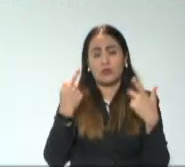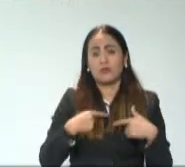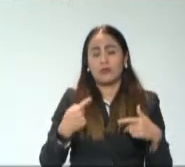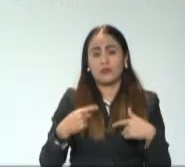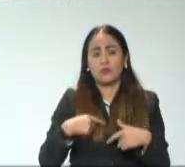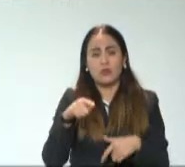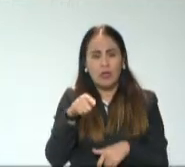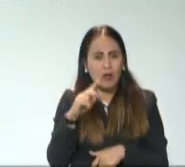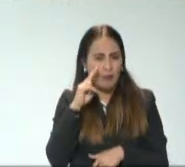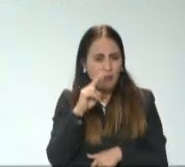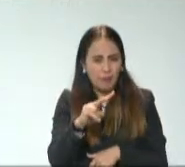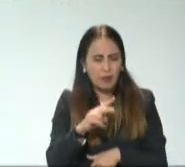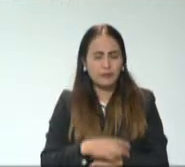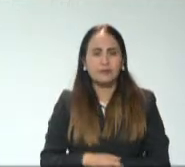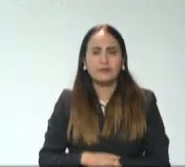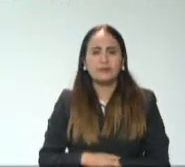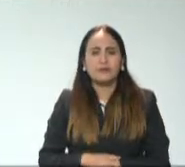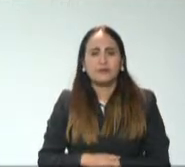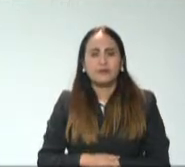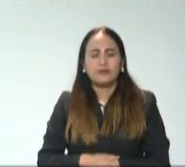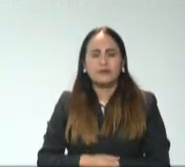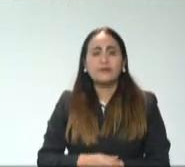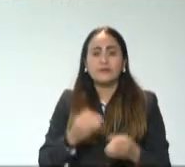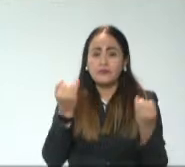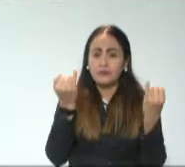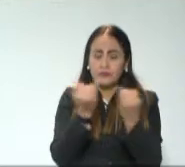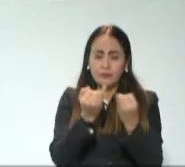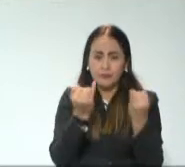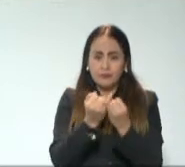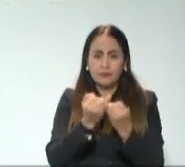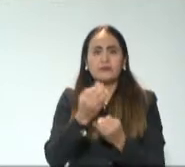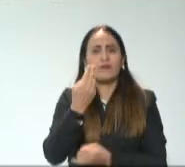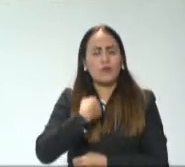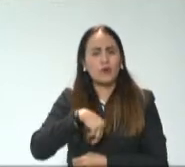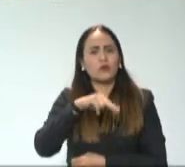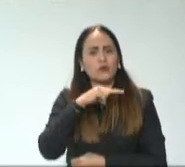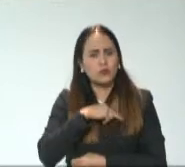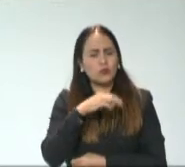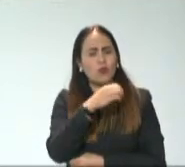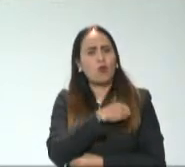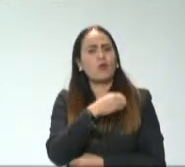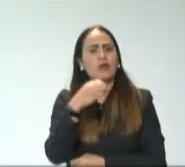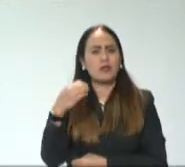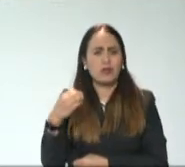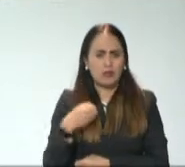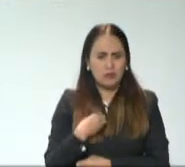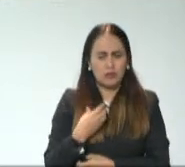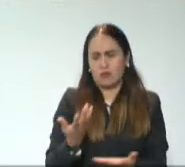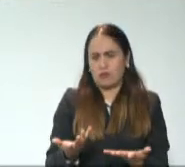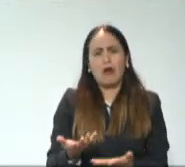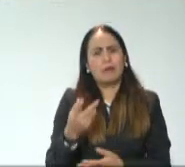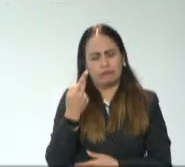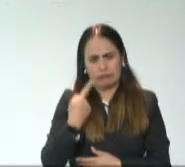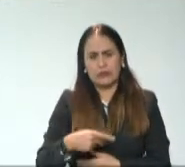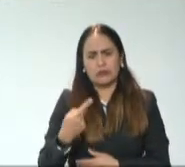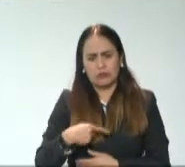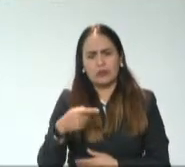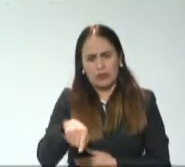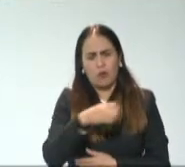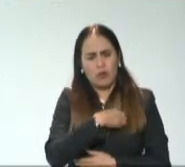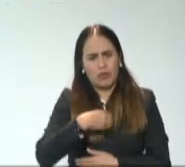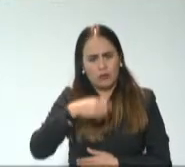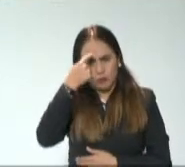eso no podíamos desatender nuestra obligación pues como sujetos obligados de transparencia